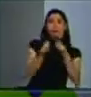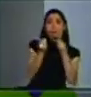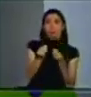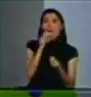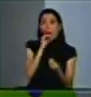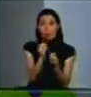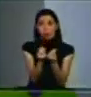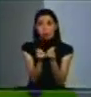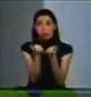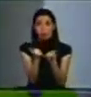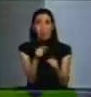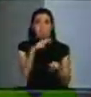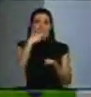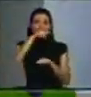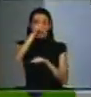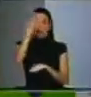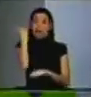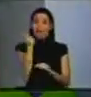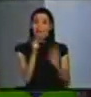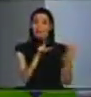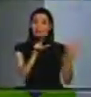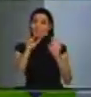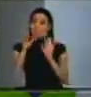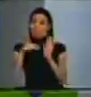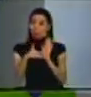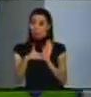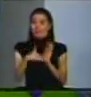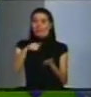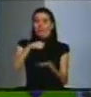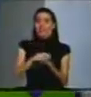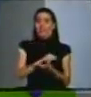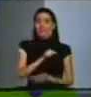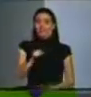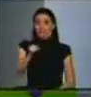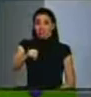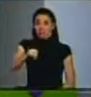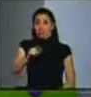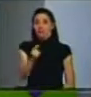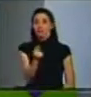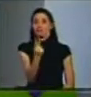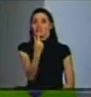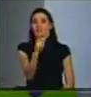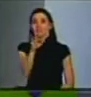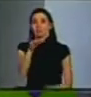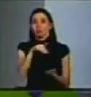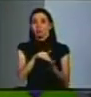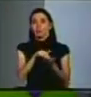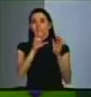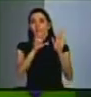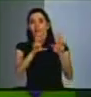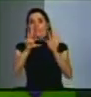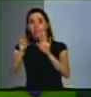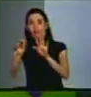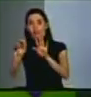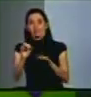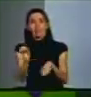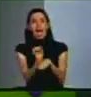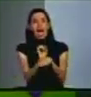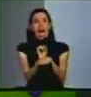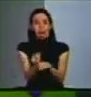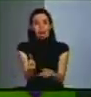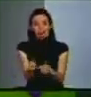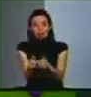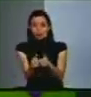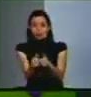resistentes. El helicóptero costaba 79 mil pesos y el fin de semana su precio será 29 mil 990. El